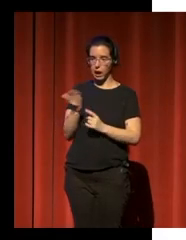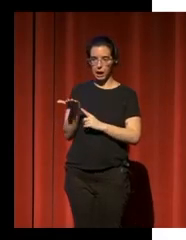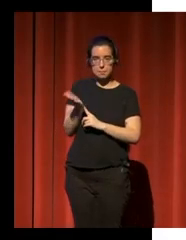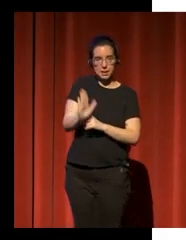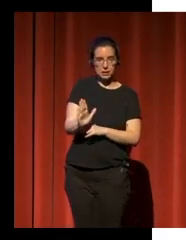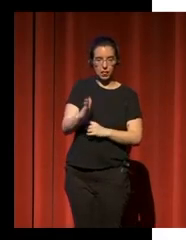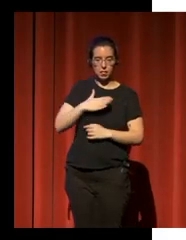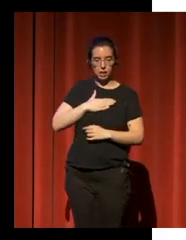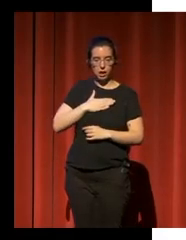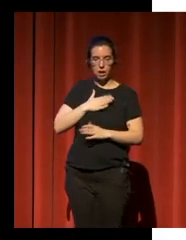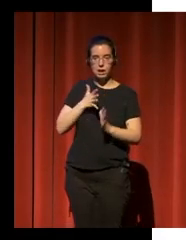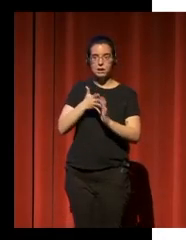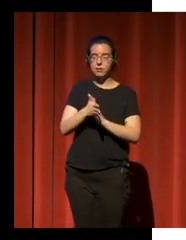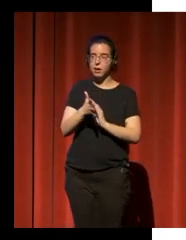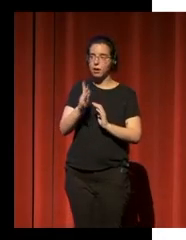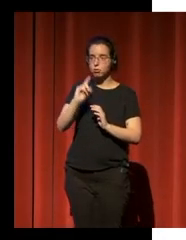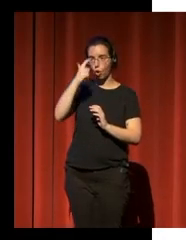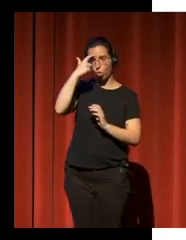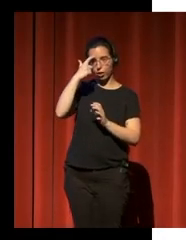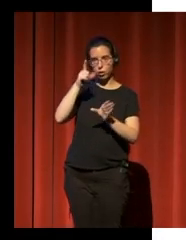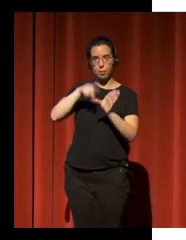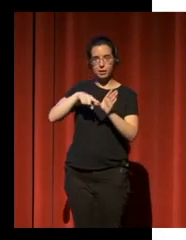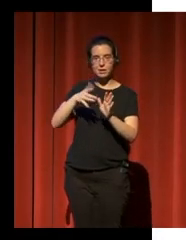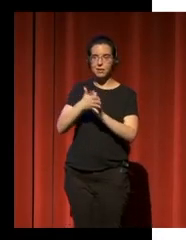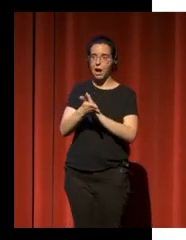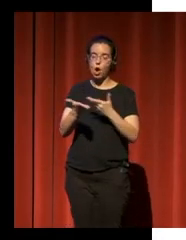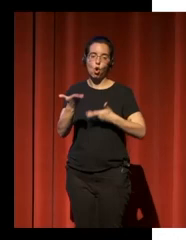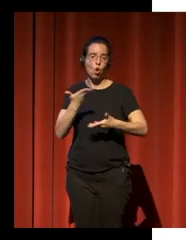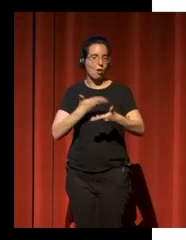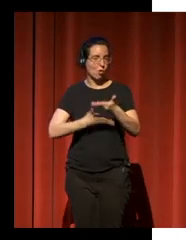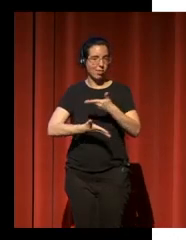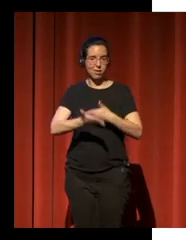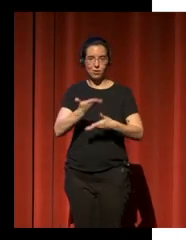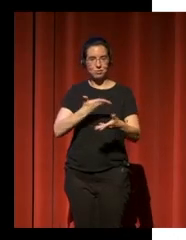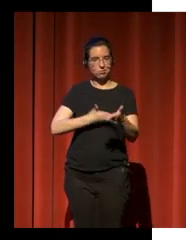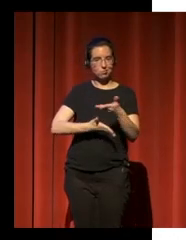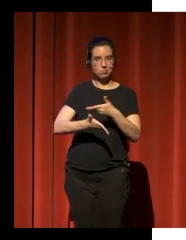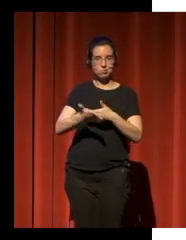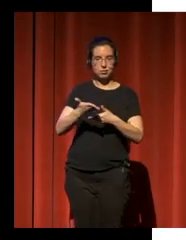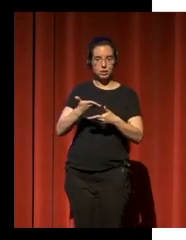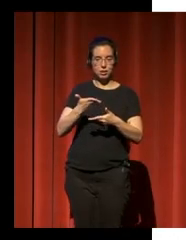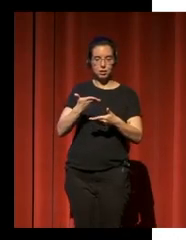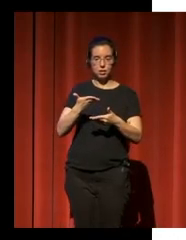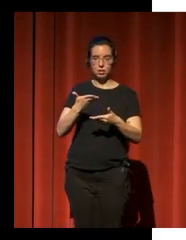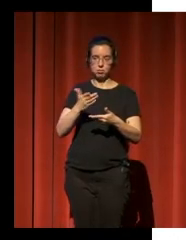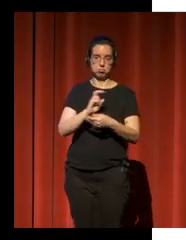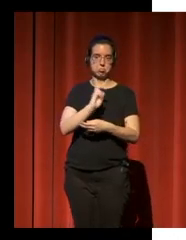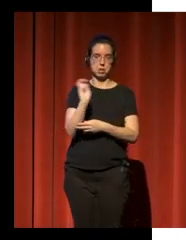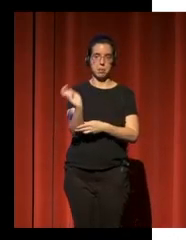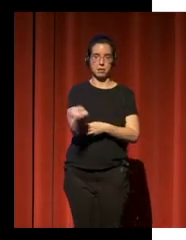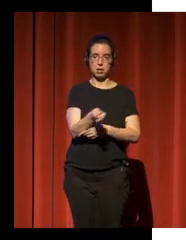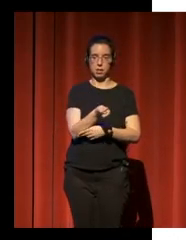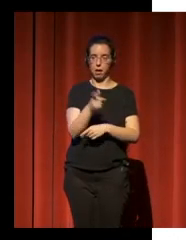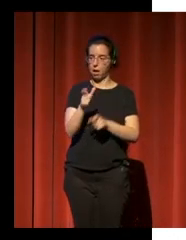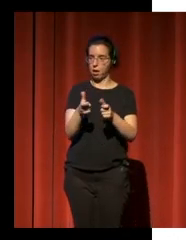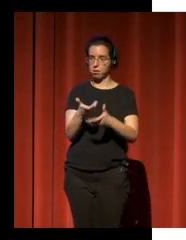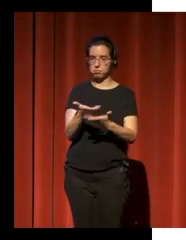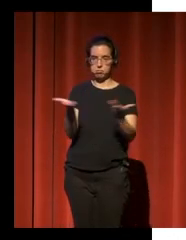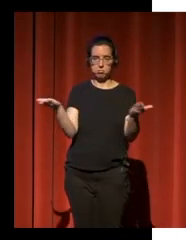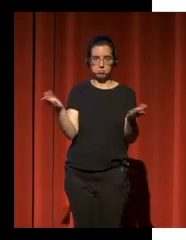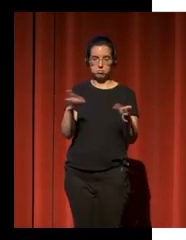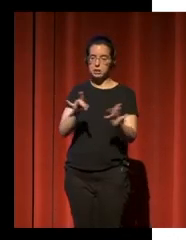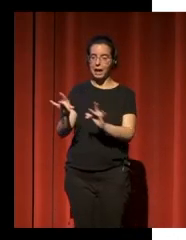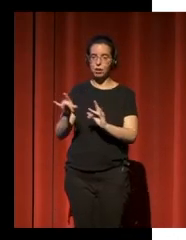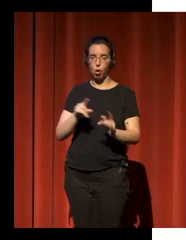que entiende la participación como la colaboración o sea como colaborar con una diversidad de agentes presentes en el territorio